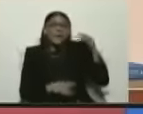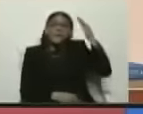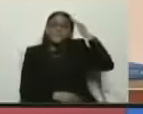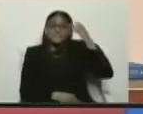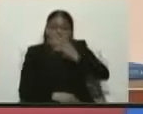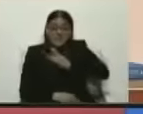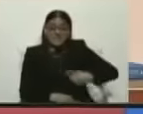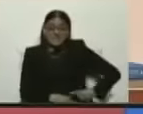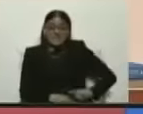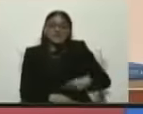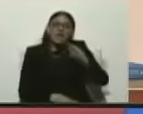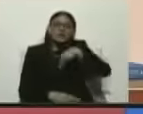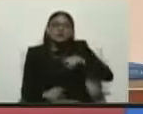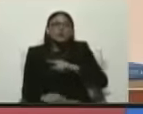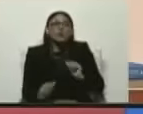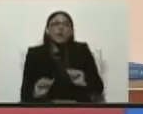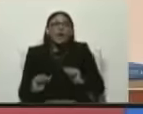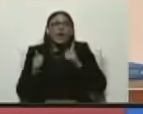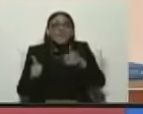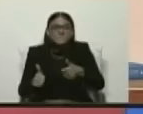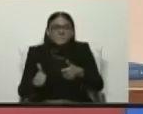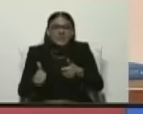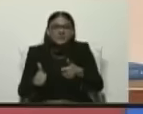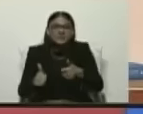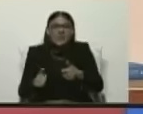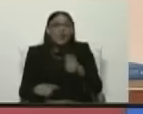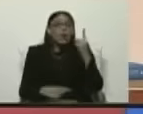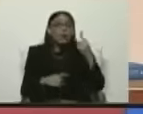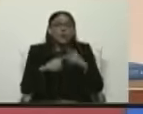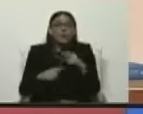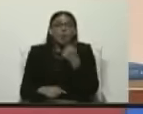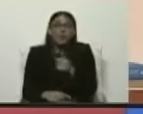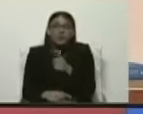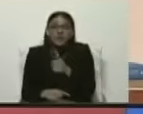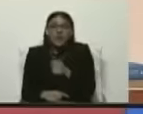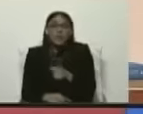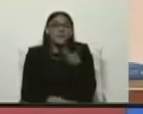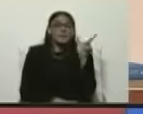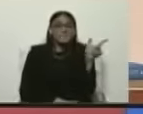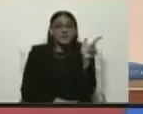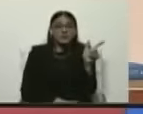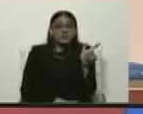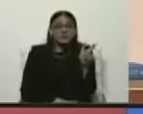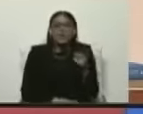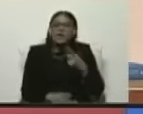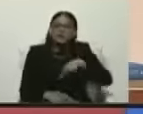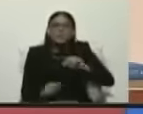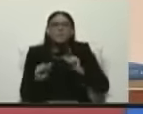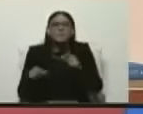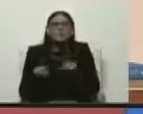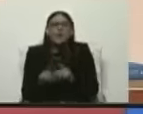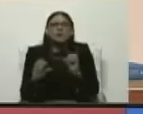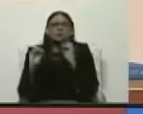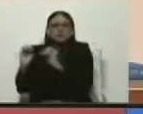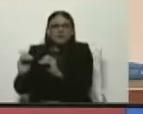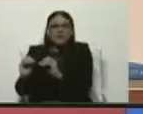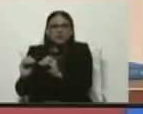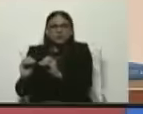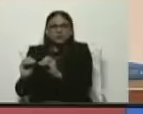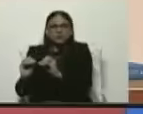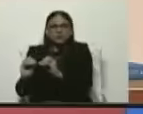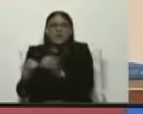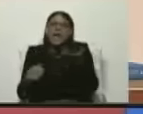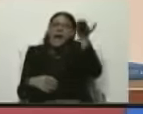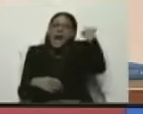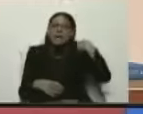empezar con un 1-10 en el PSUV de cero. Con lo que había